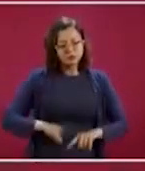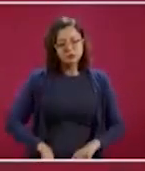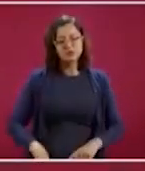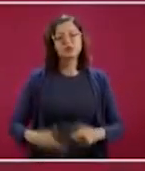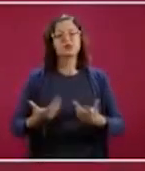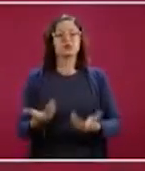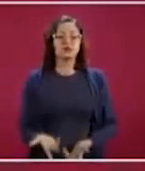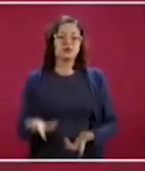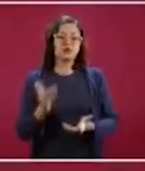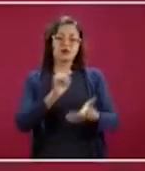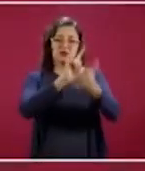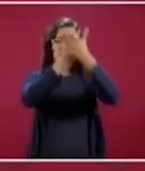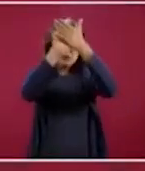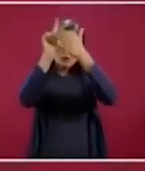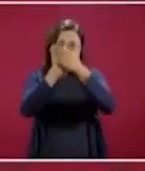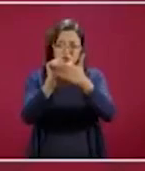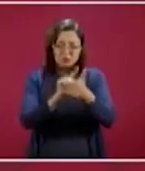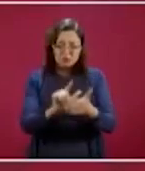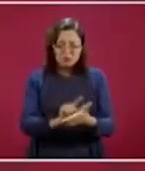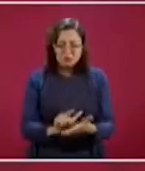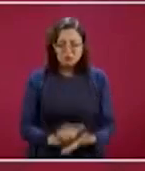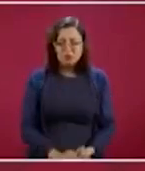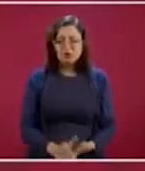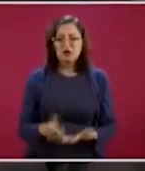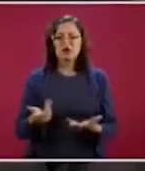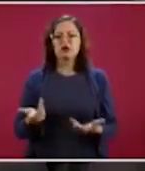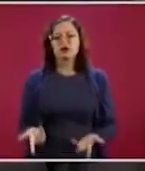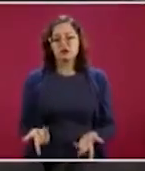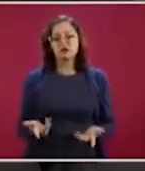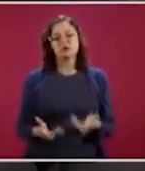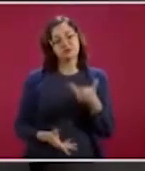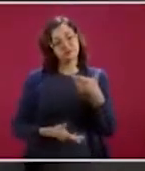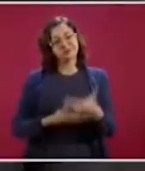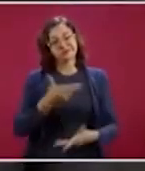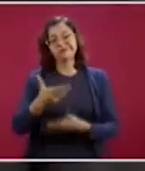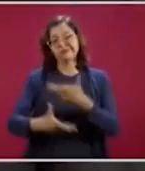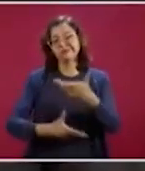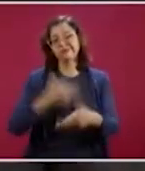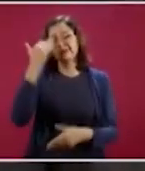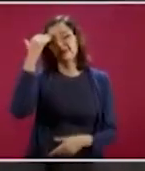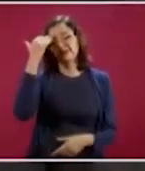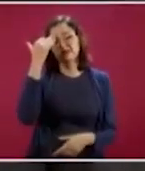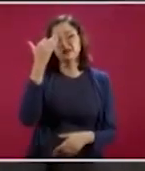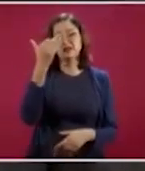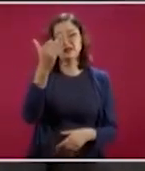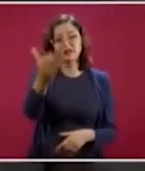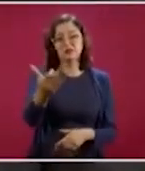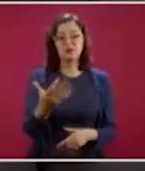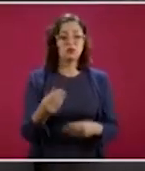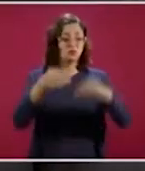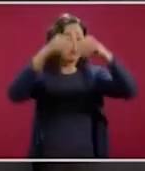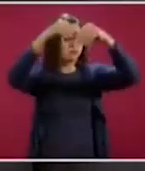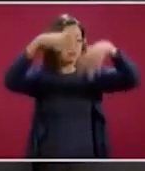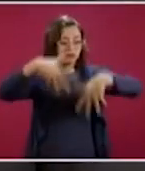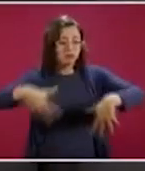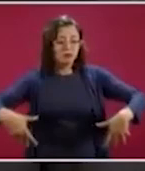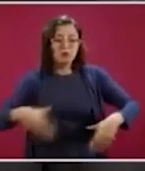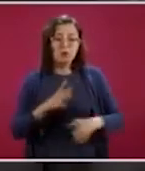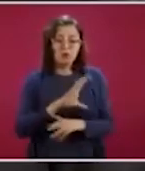y como hemos dicho aquí va a llevar tiempo a que permee